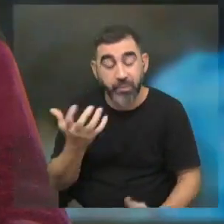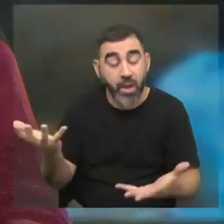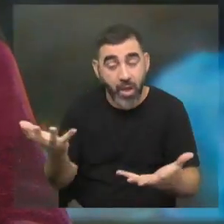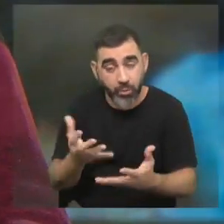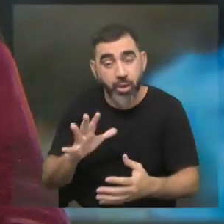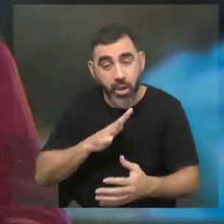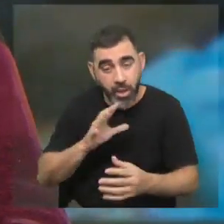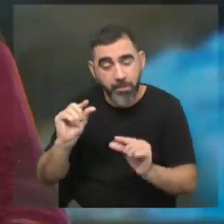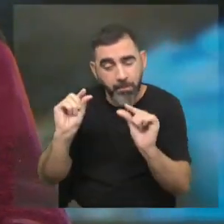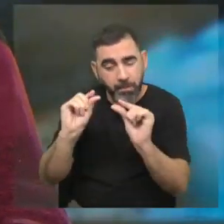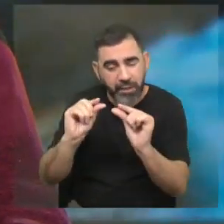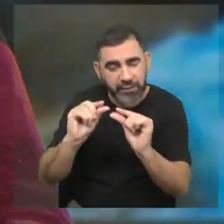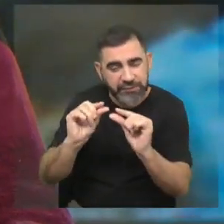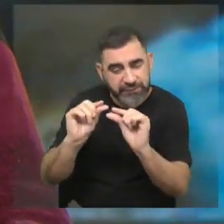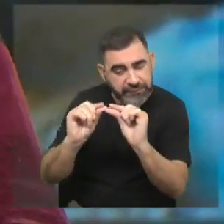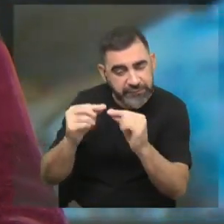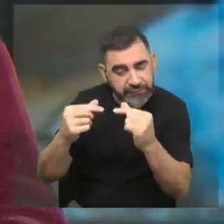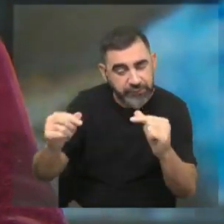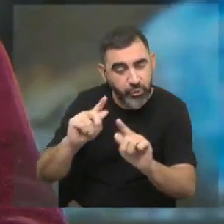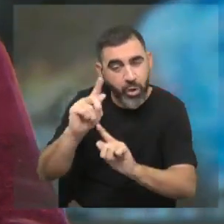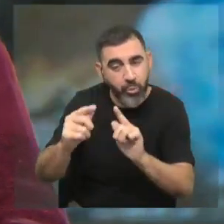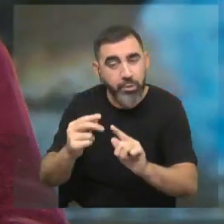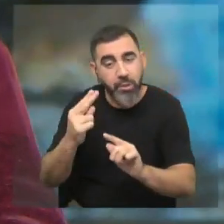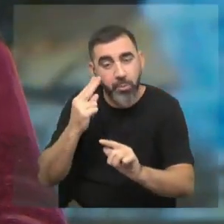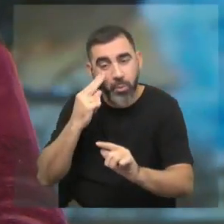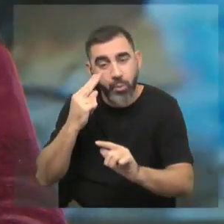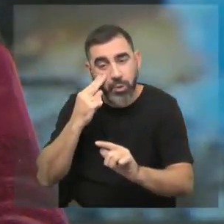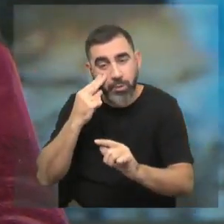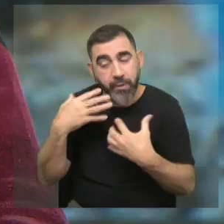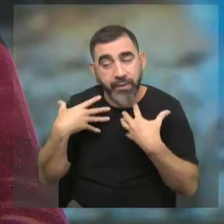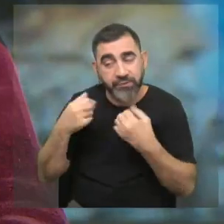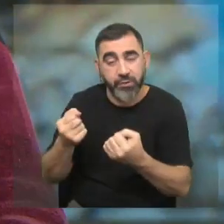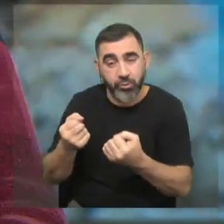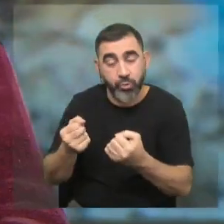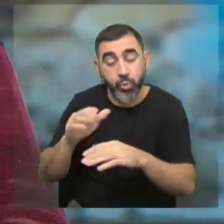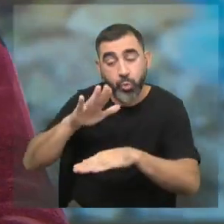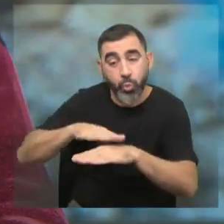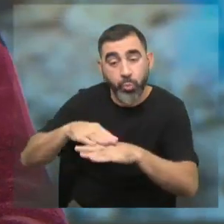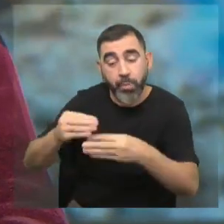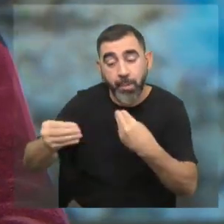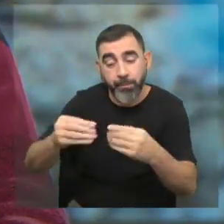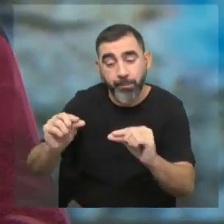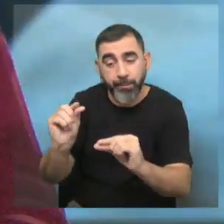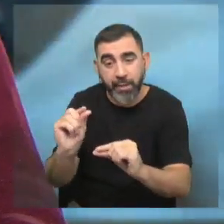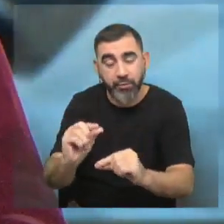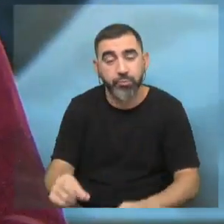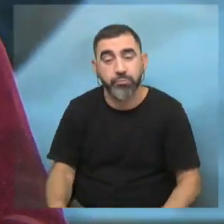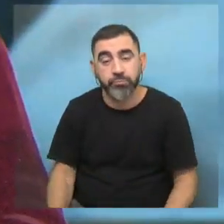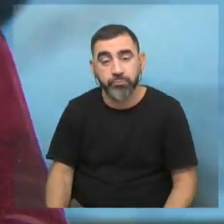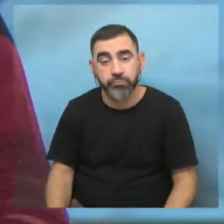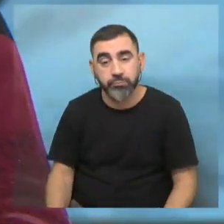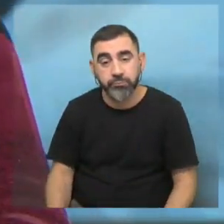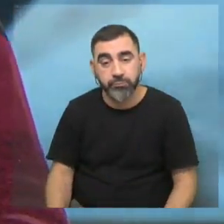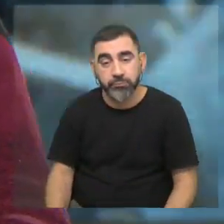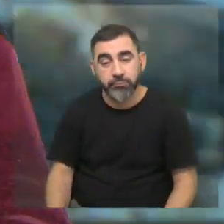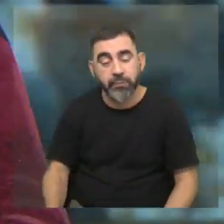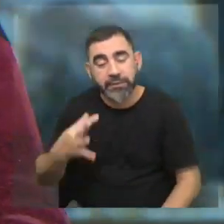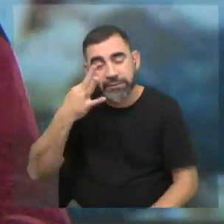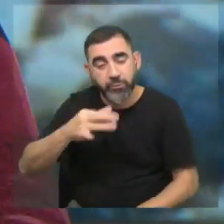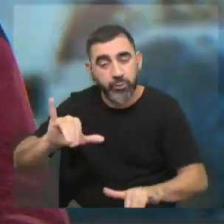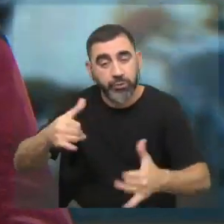Como una especie de enigma, ¿no? En las 45 disciplinas olímpicas que vamos a ver en estos próximos Juegos Olímpicos,